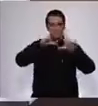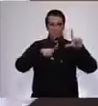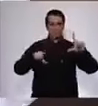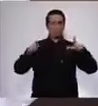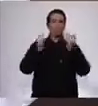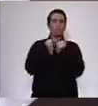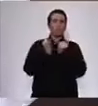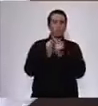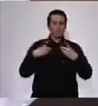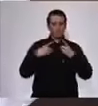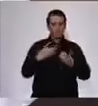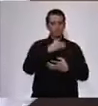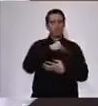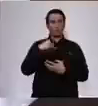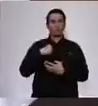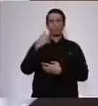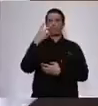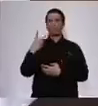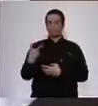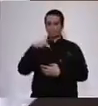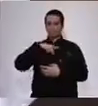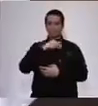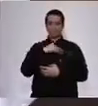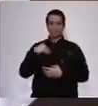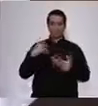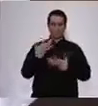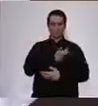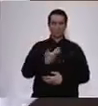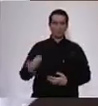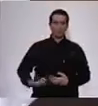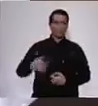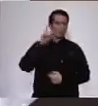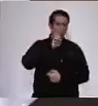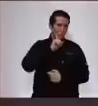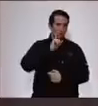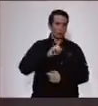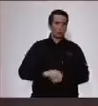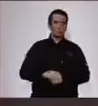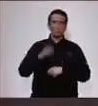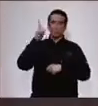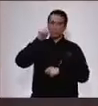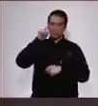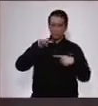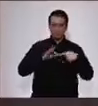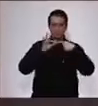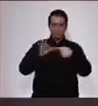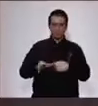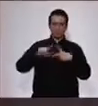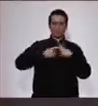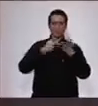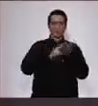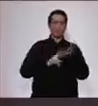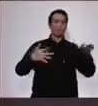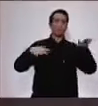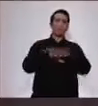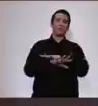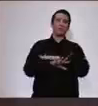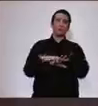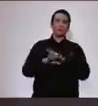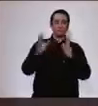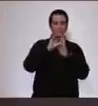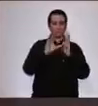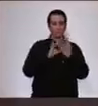aunado a esto y dando cumplimiento a dos de mis compromisos que hice durante campaña con las mujeres el día de mañana presentaré la iniciativa para